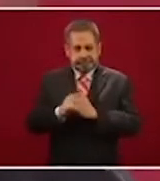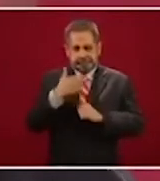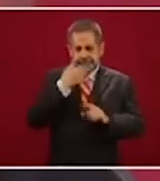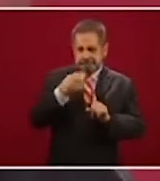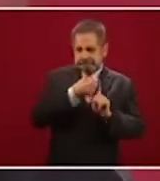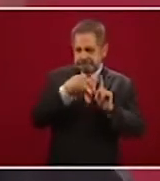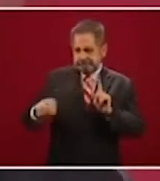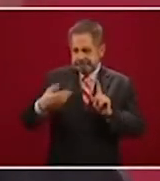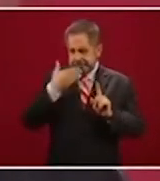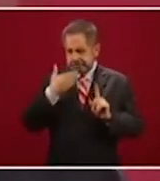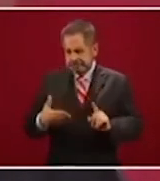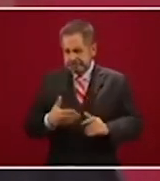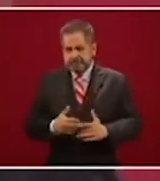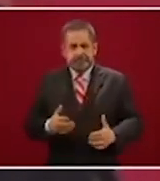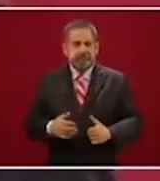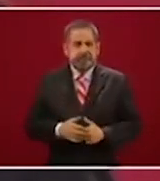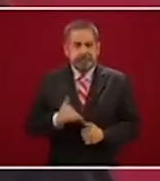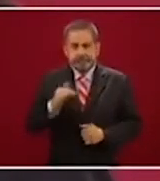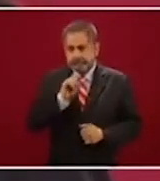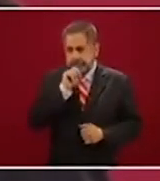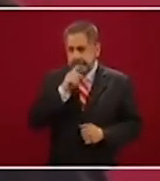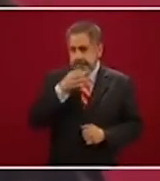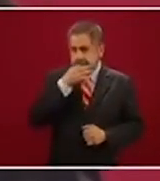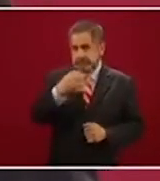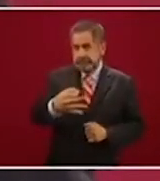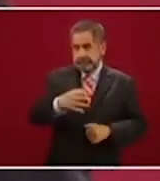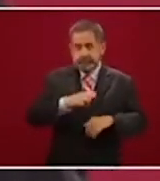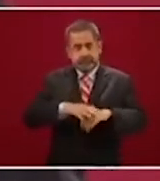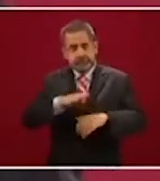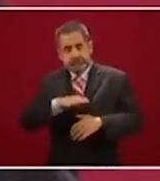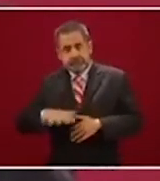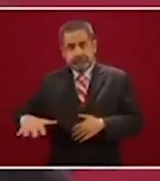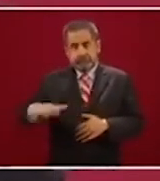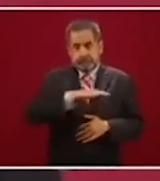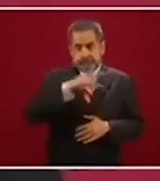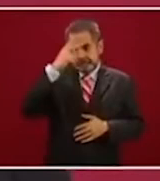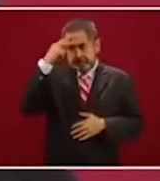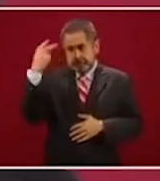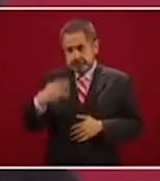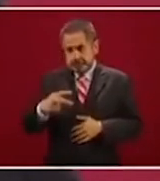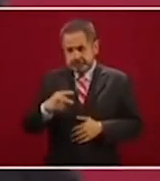y decirle a los mexicanos que tengan confianza,